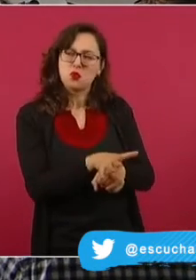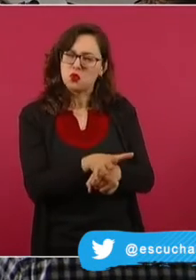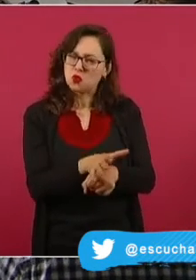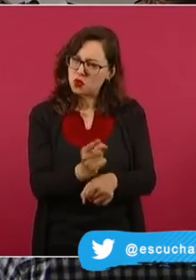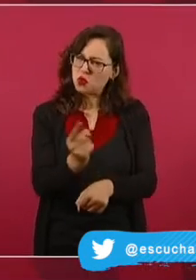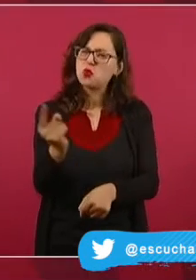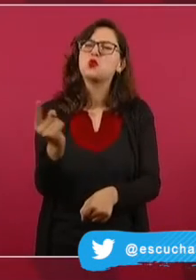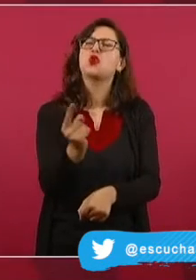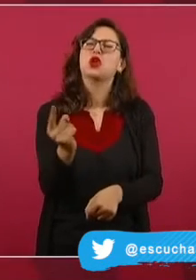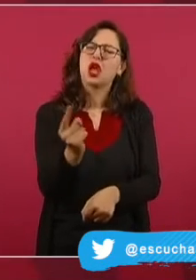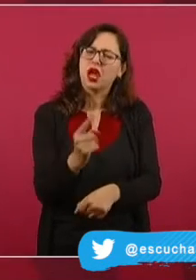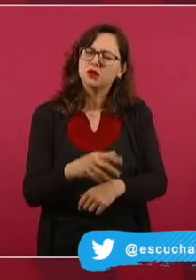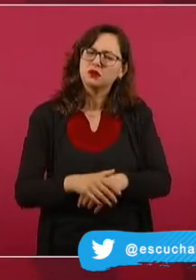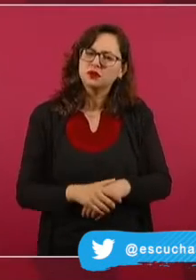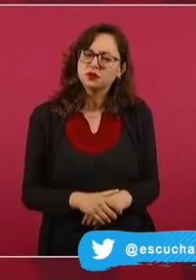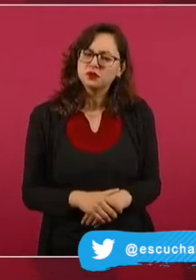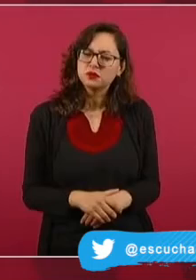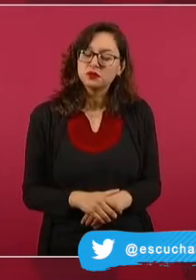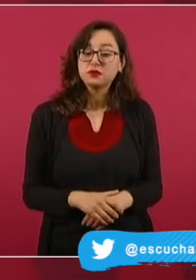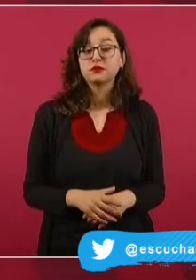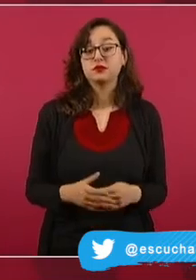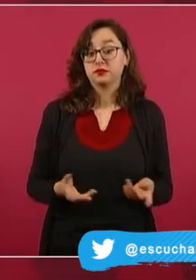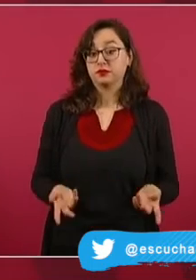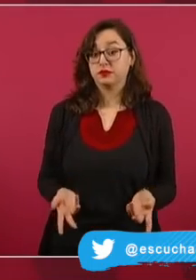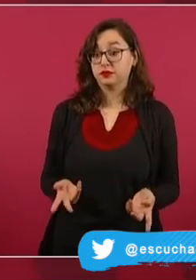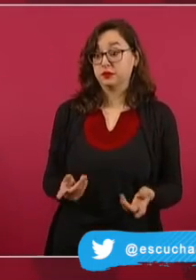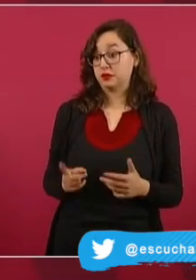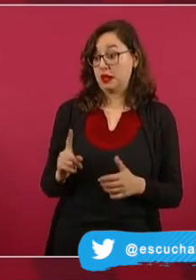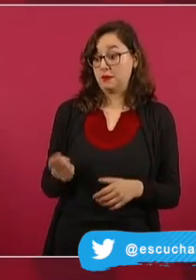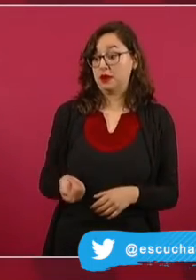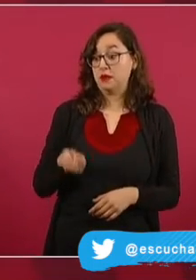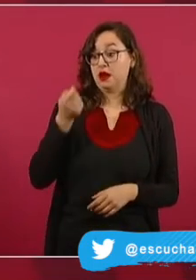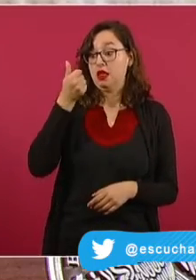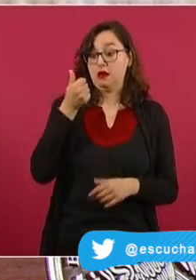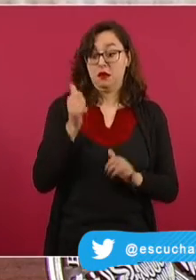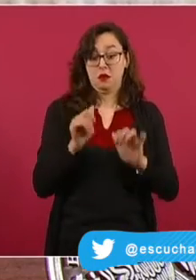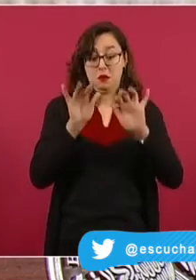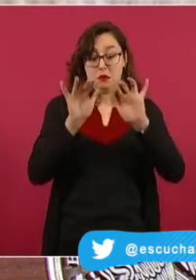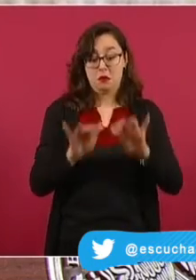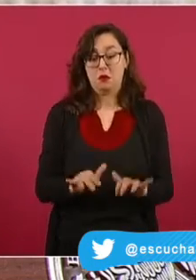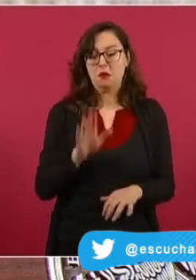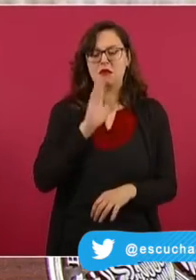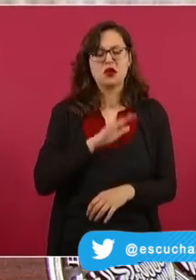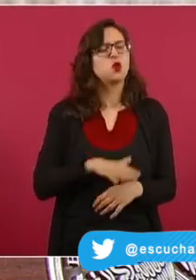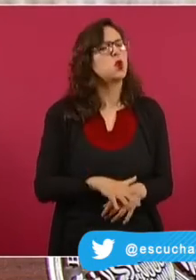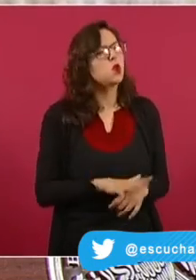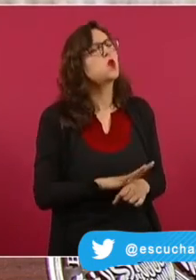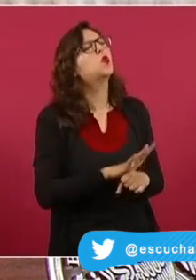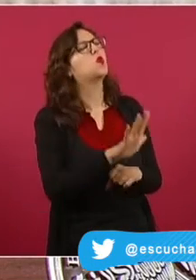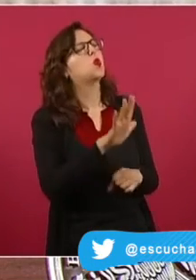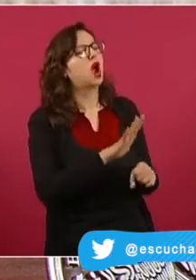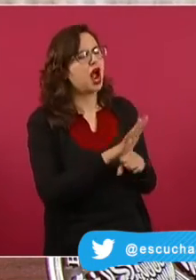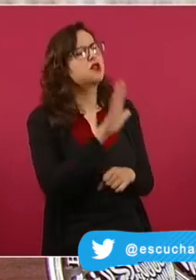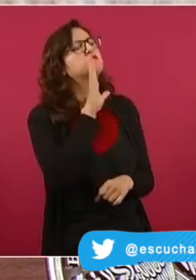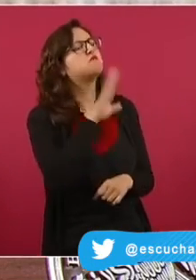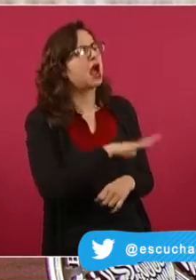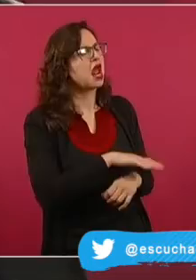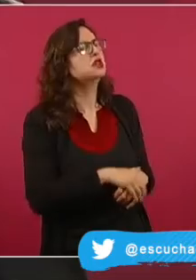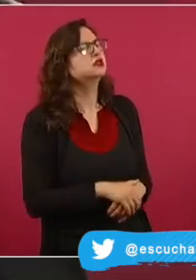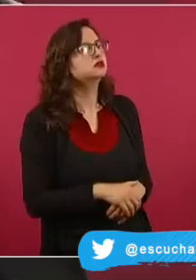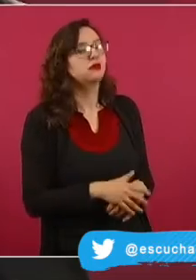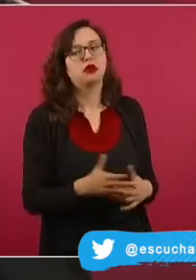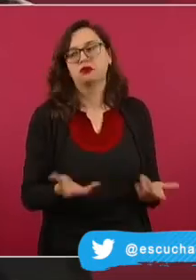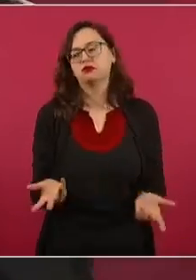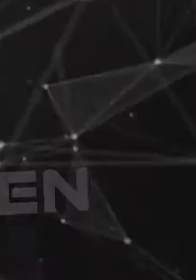Aprovecha para confirmar que realizará una gira de trabajo con el fin de supervisar la ayuda a los damnificados luego del paso del huracán